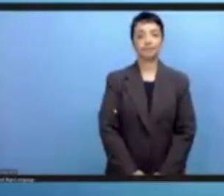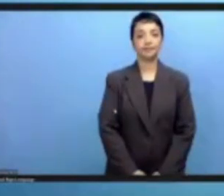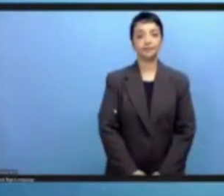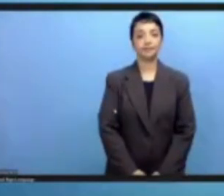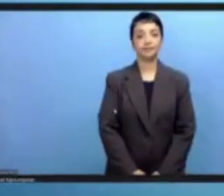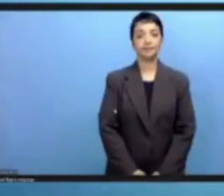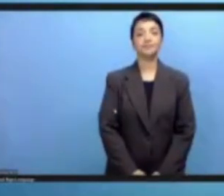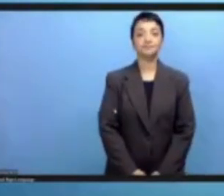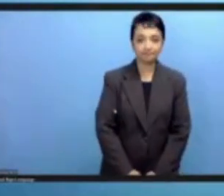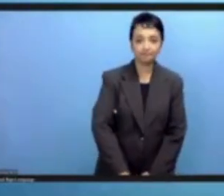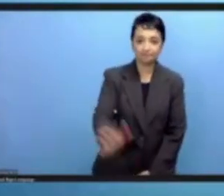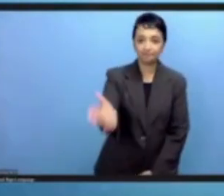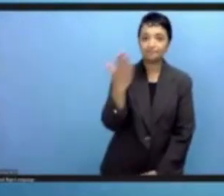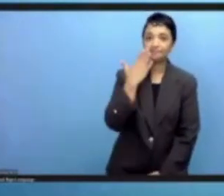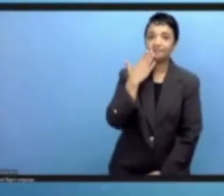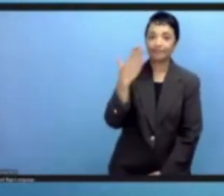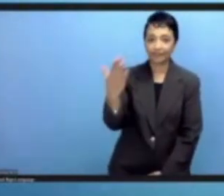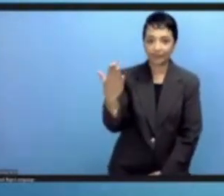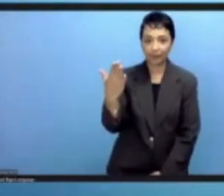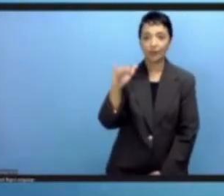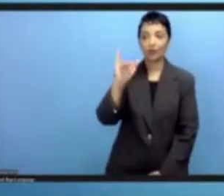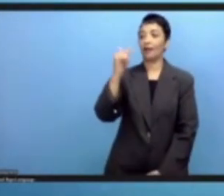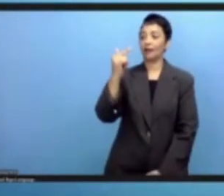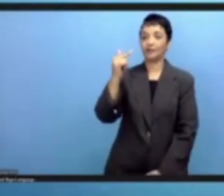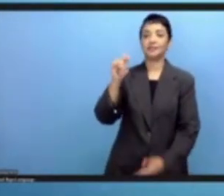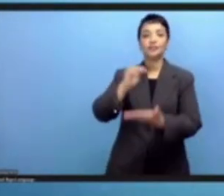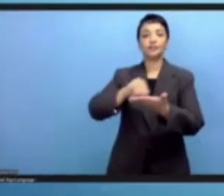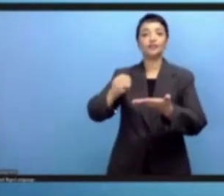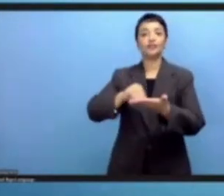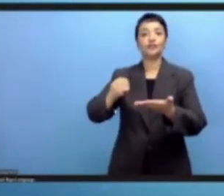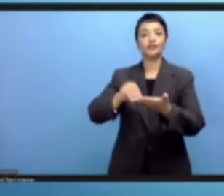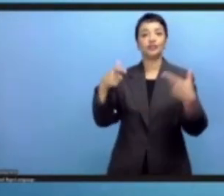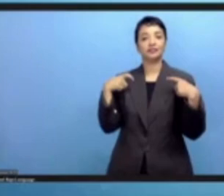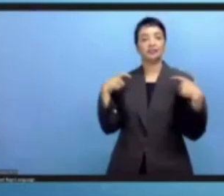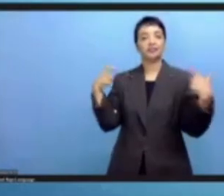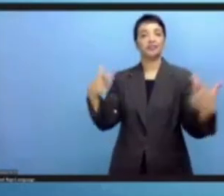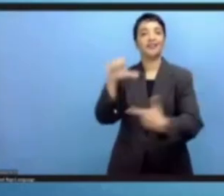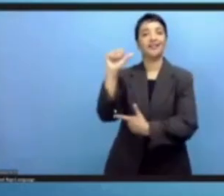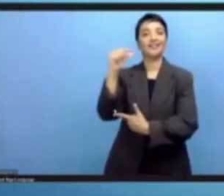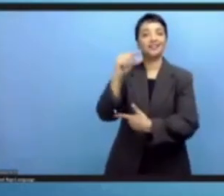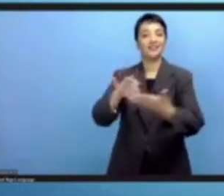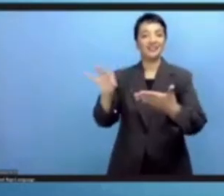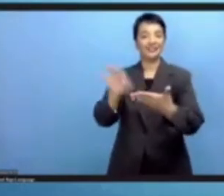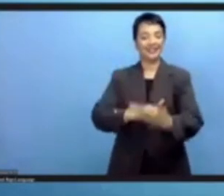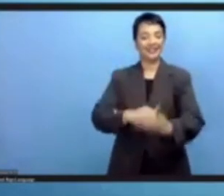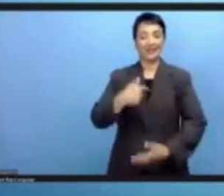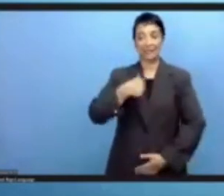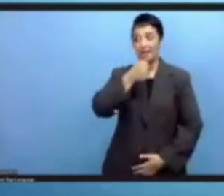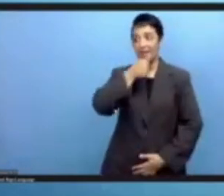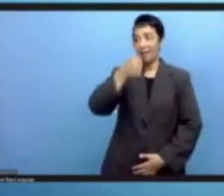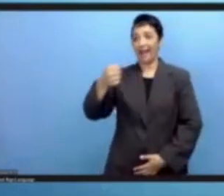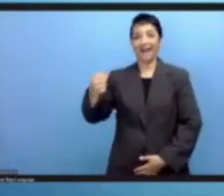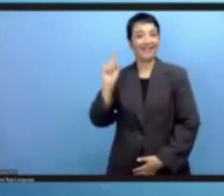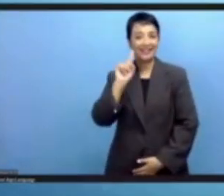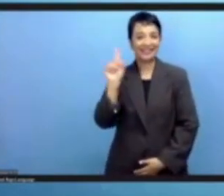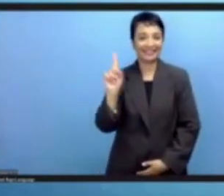habrá el moderador Muchas gracias secretaría general electa de la uit